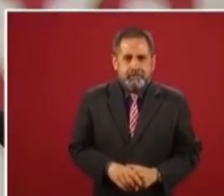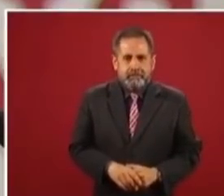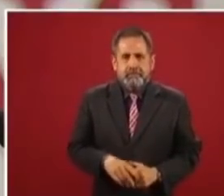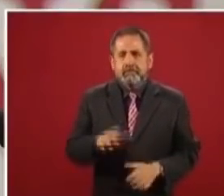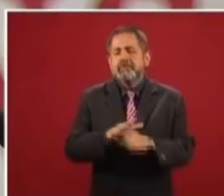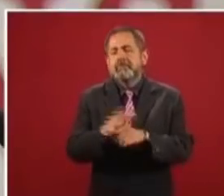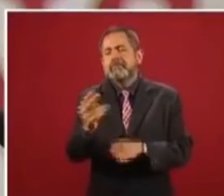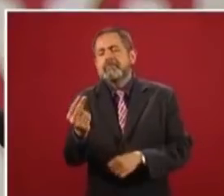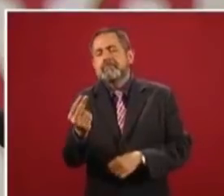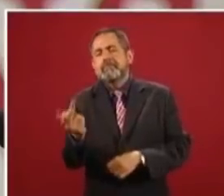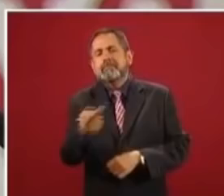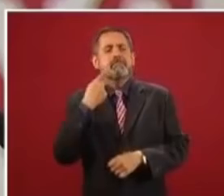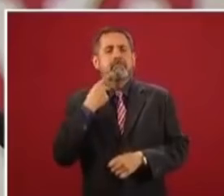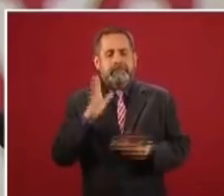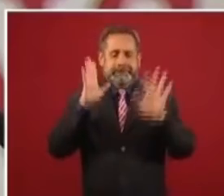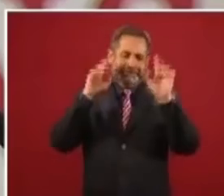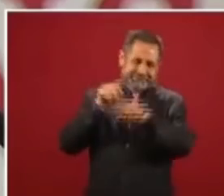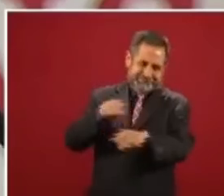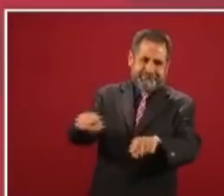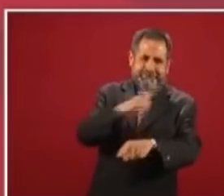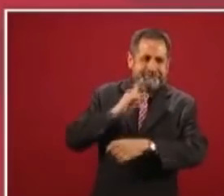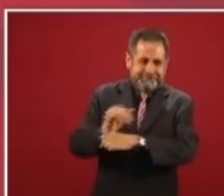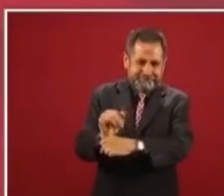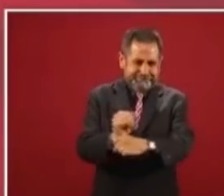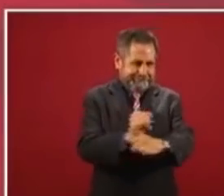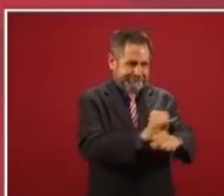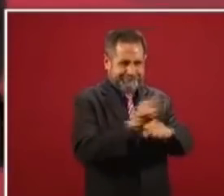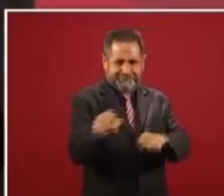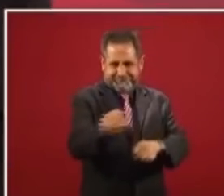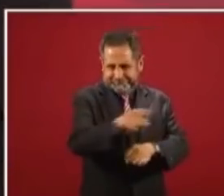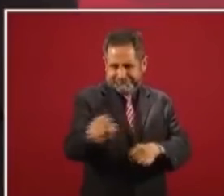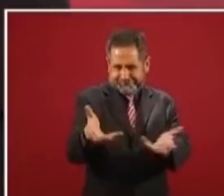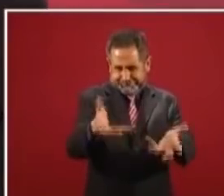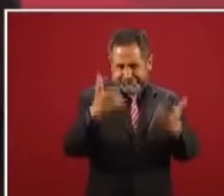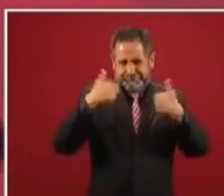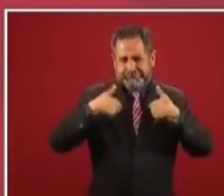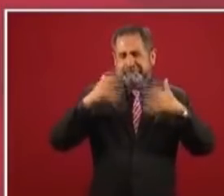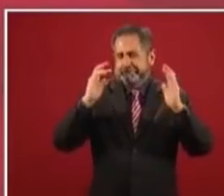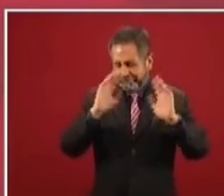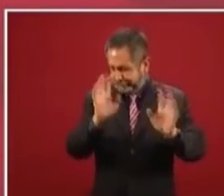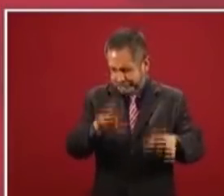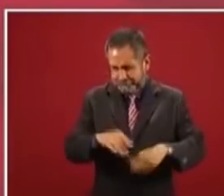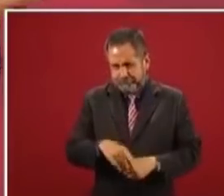No, pues hagan ustedes su trabajo. O sea,